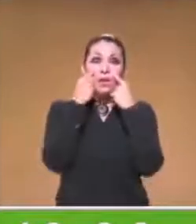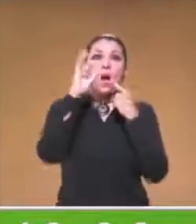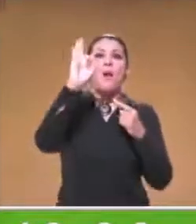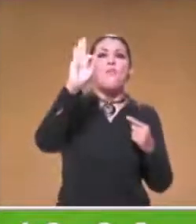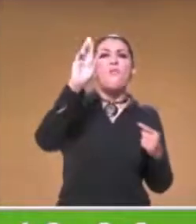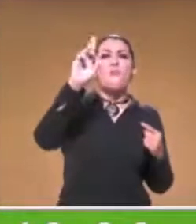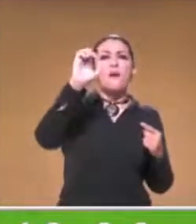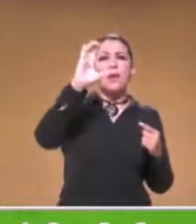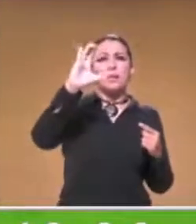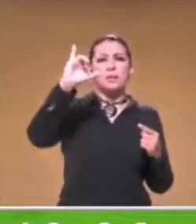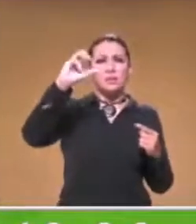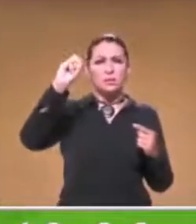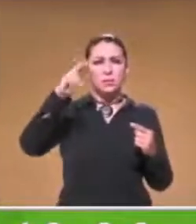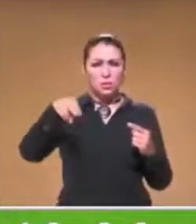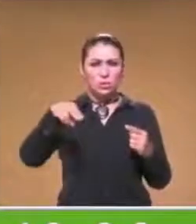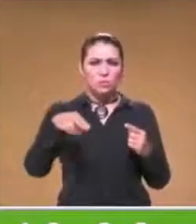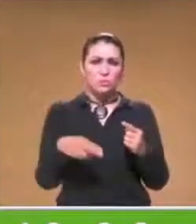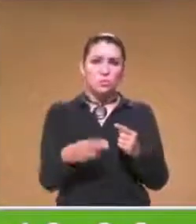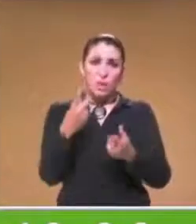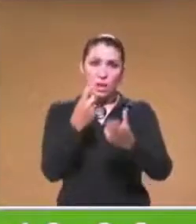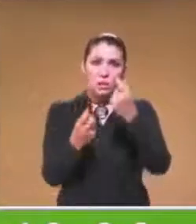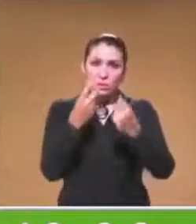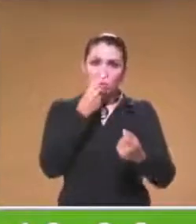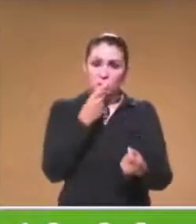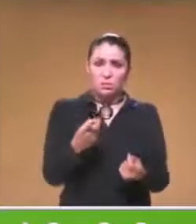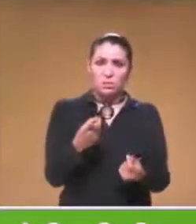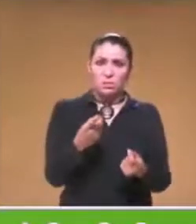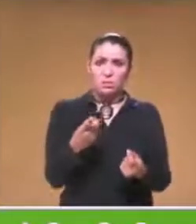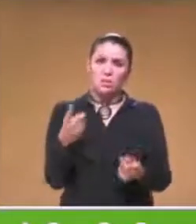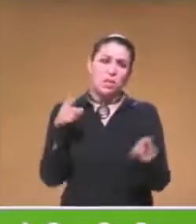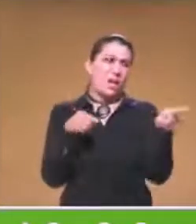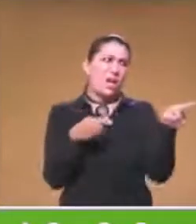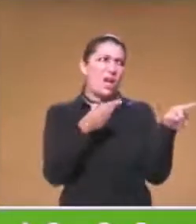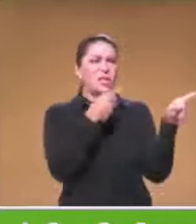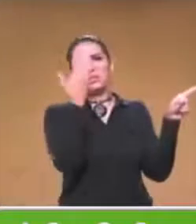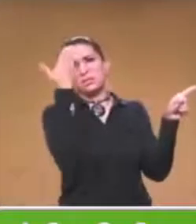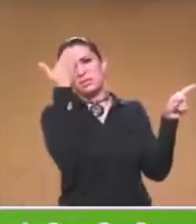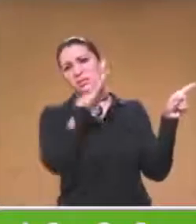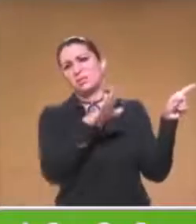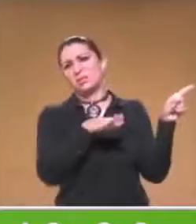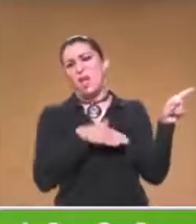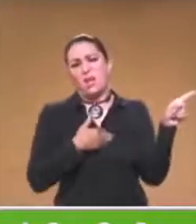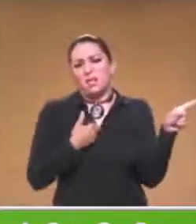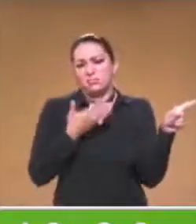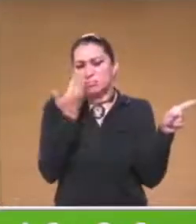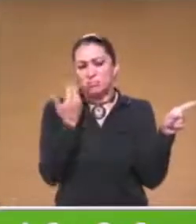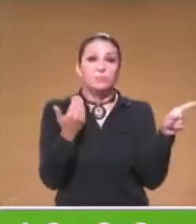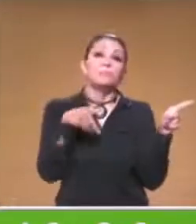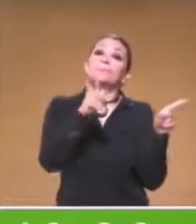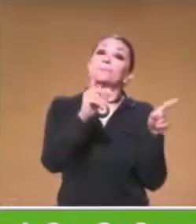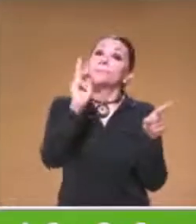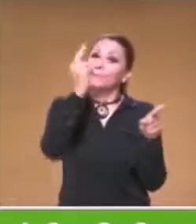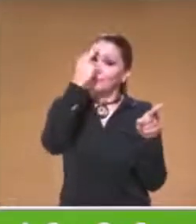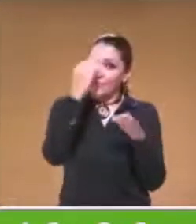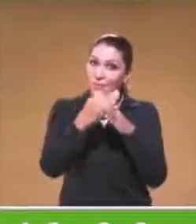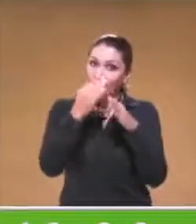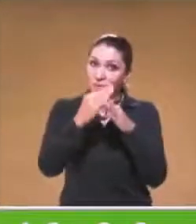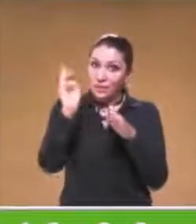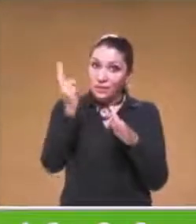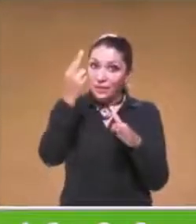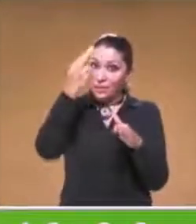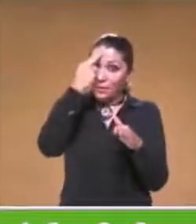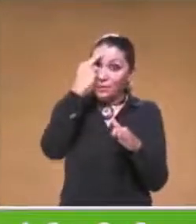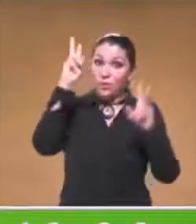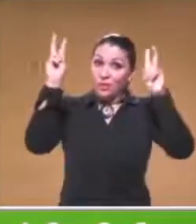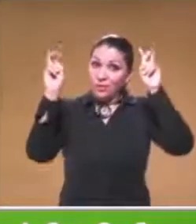lo más sencillo. Por ahí he oído mucho. Es que, maestra, eso ya lo vimos. Sí, pero recuerden que ahorita es repaso. Y aparte esto